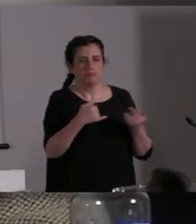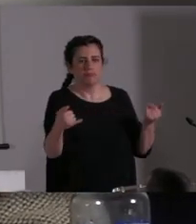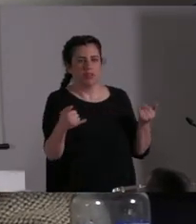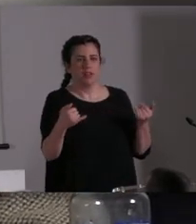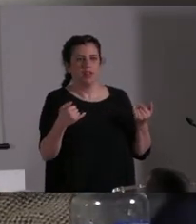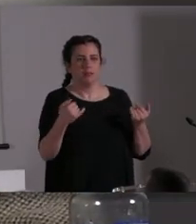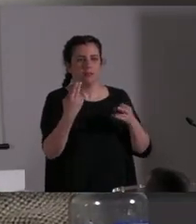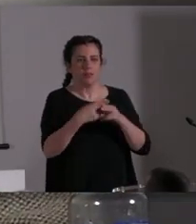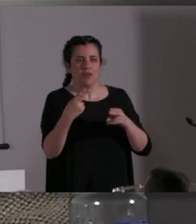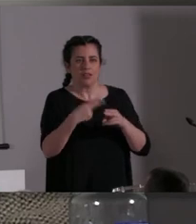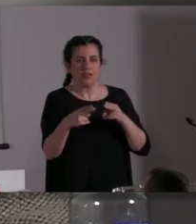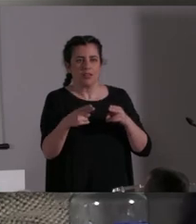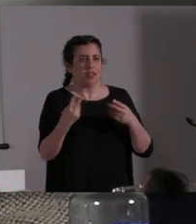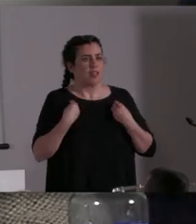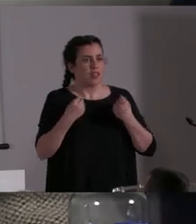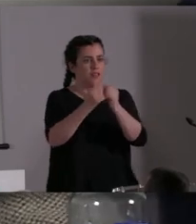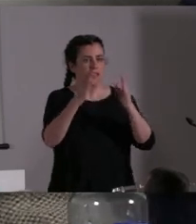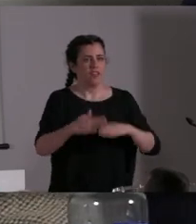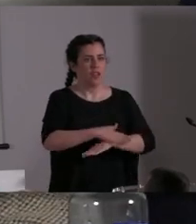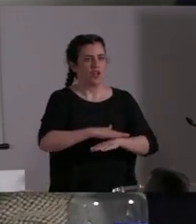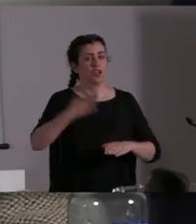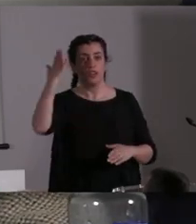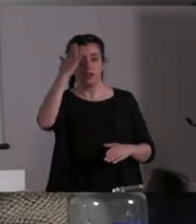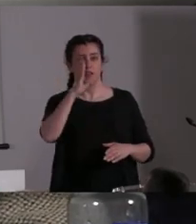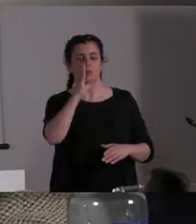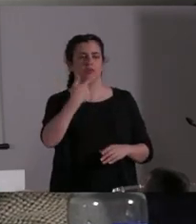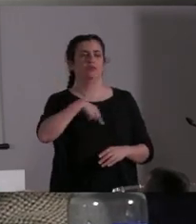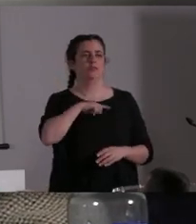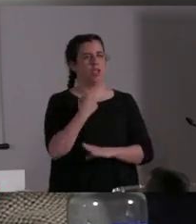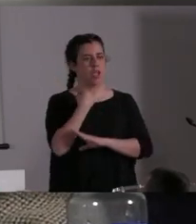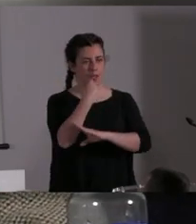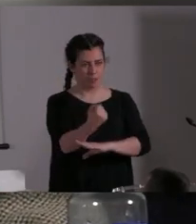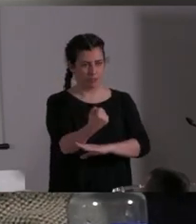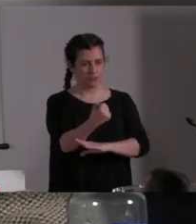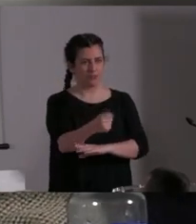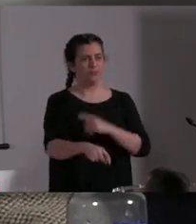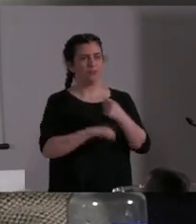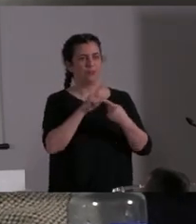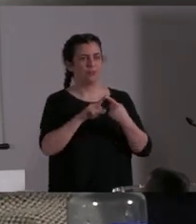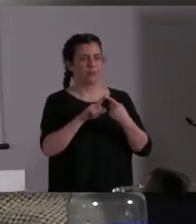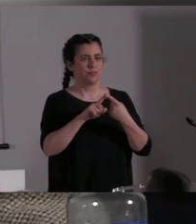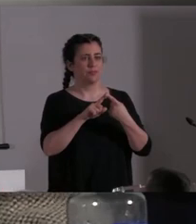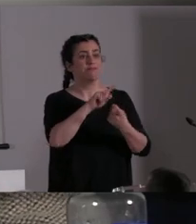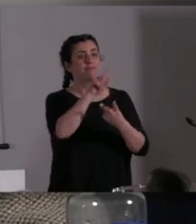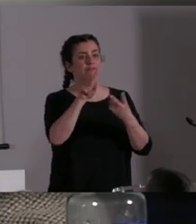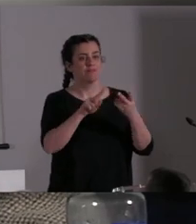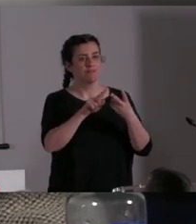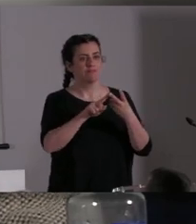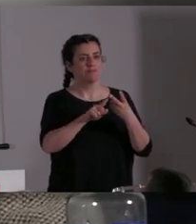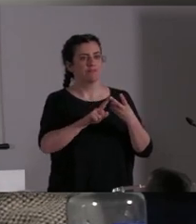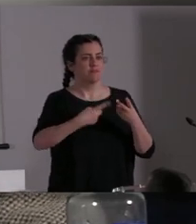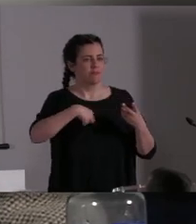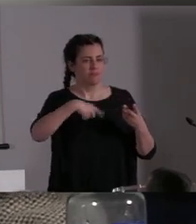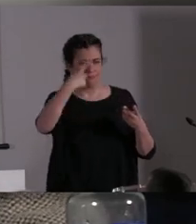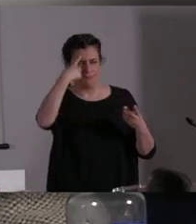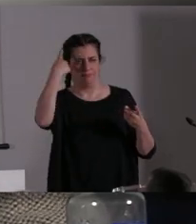Gobierno de Navarra, y por eso, y de ahí nuestro apoyo. Eso en primer lugar. Después, destacar que somos perfectamente conscientes